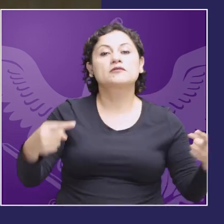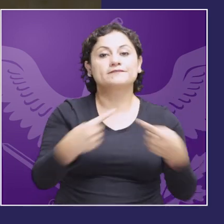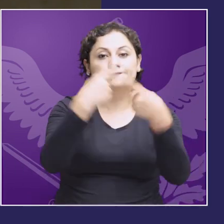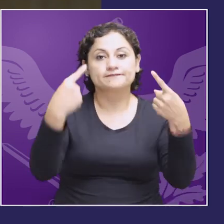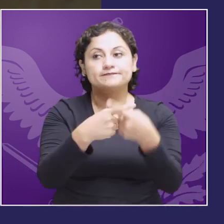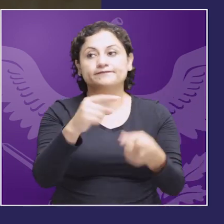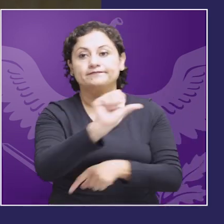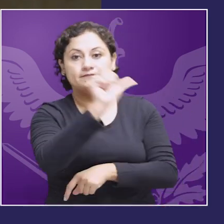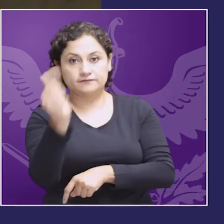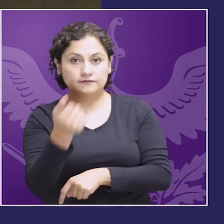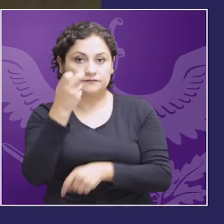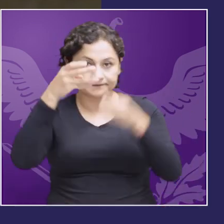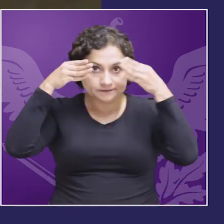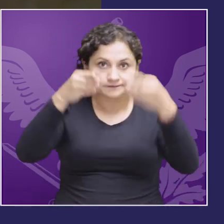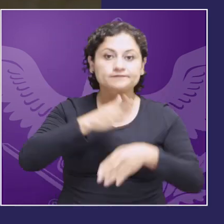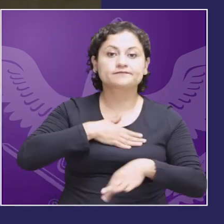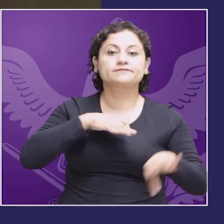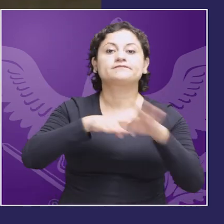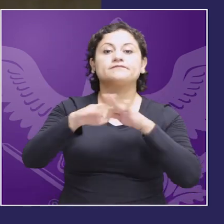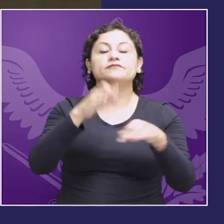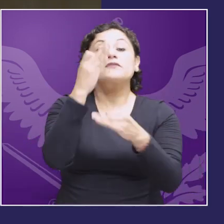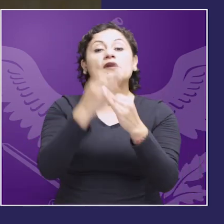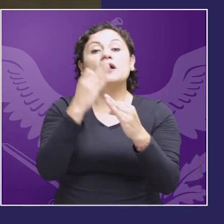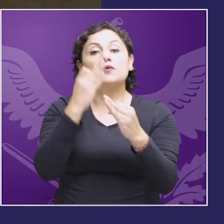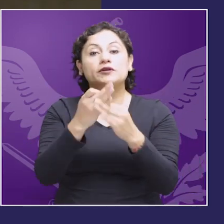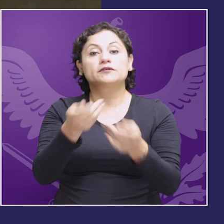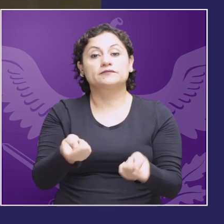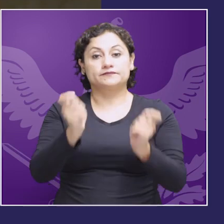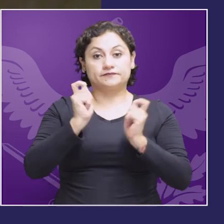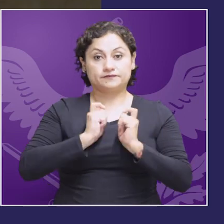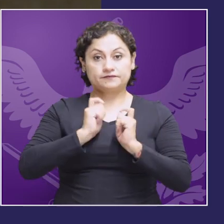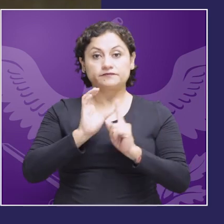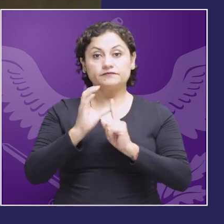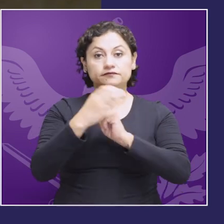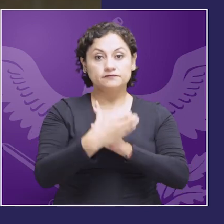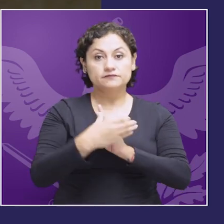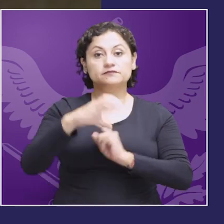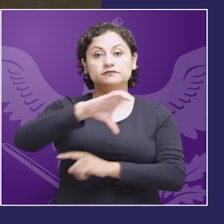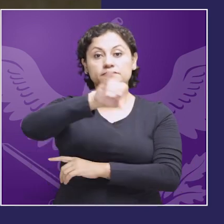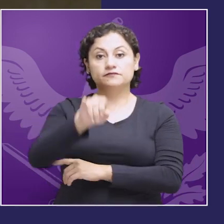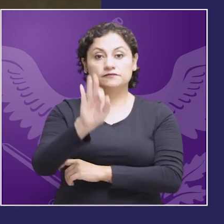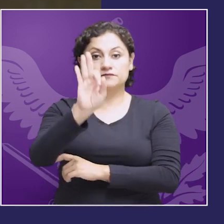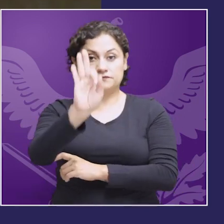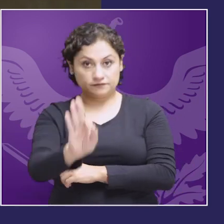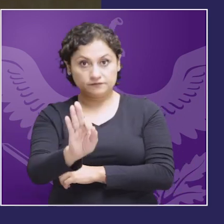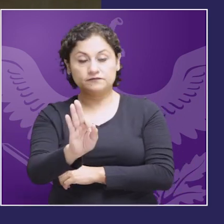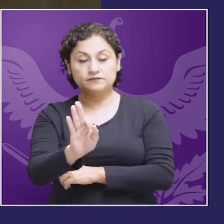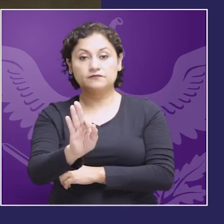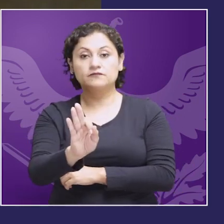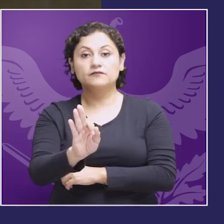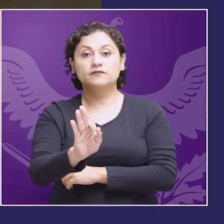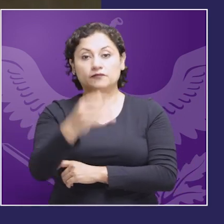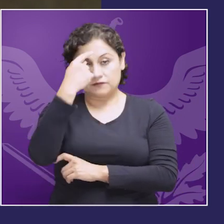encargada, especializada en acciones de inconstitucionalidad y controversias constitucionales. Y bueno, actualmente